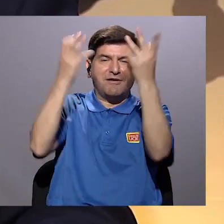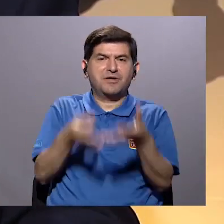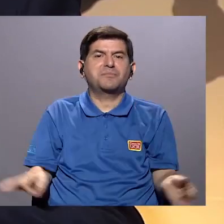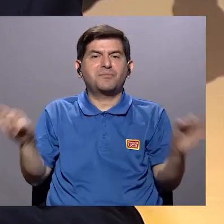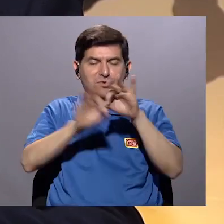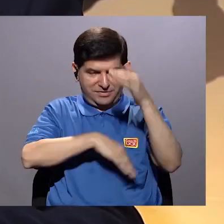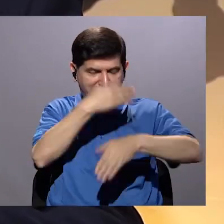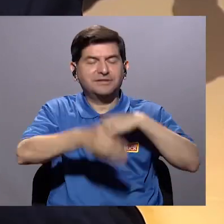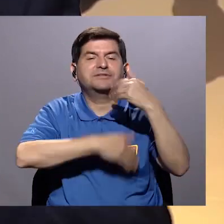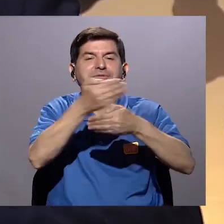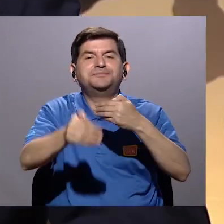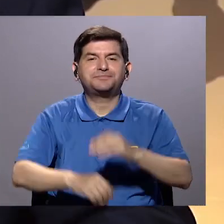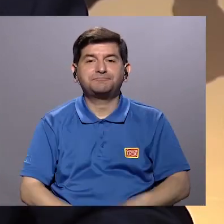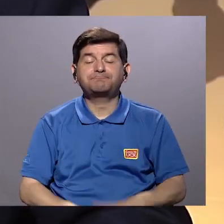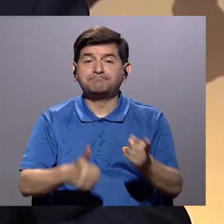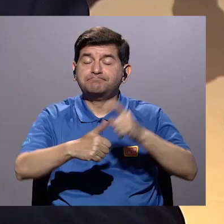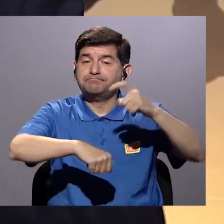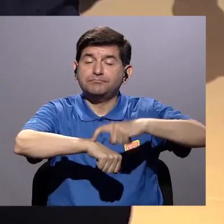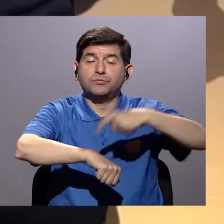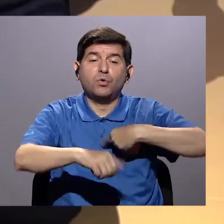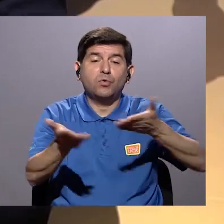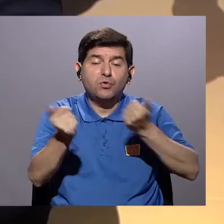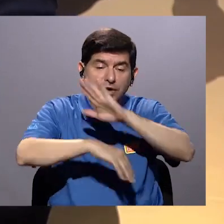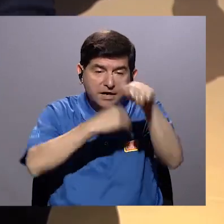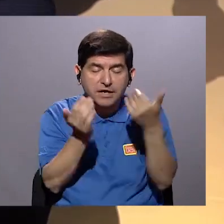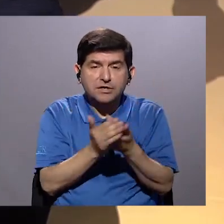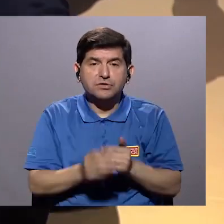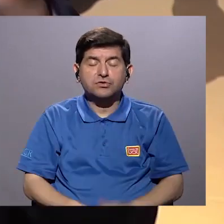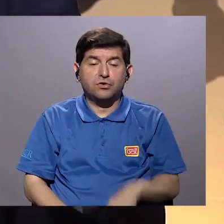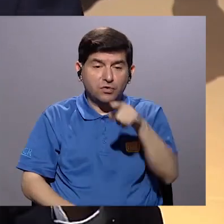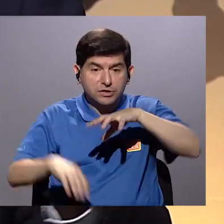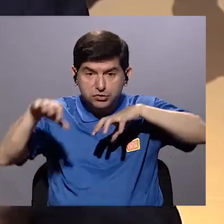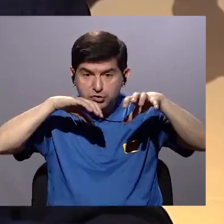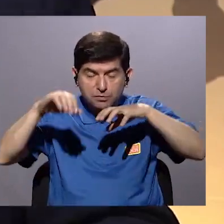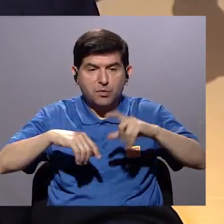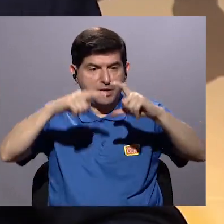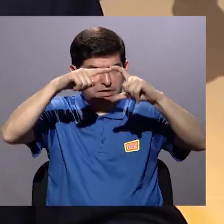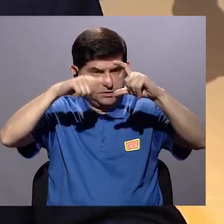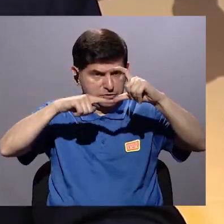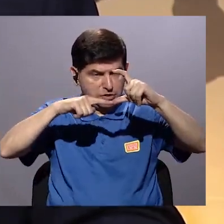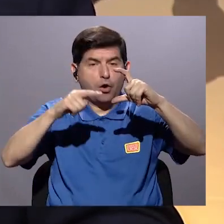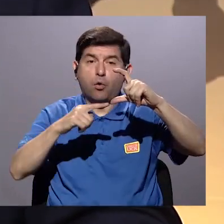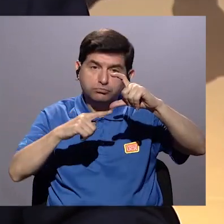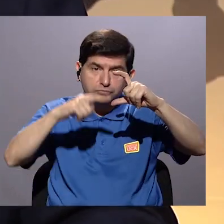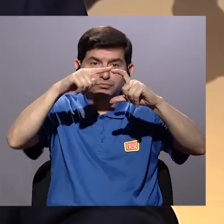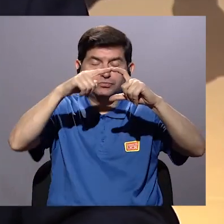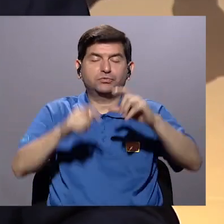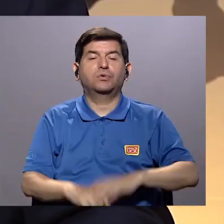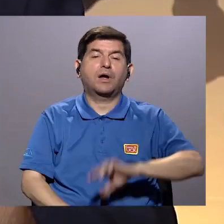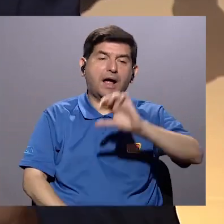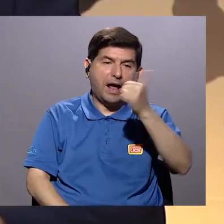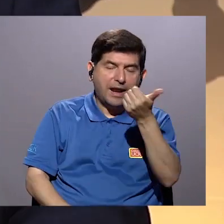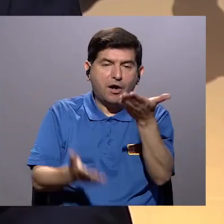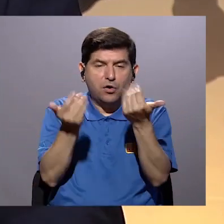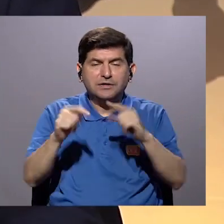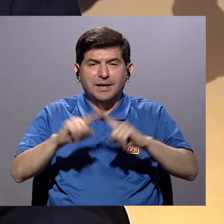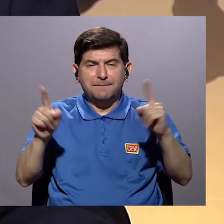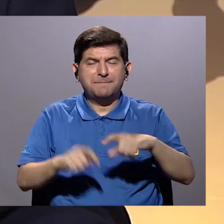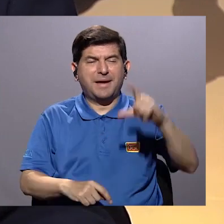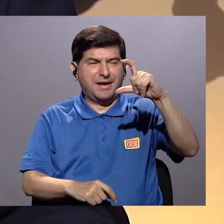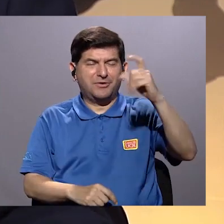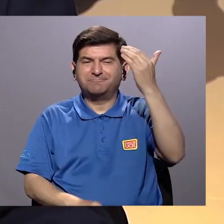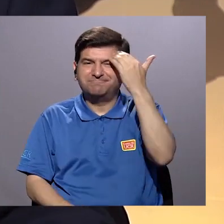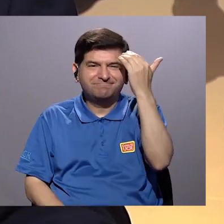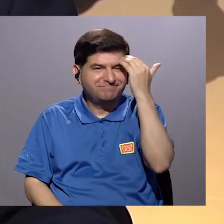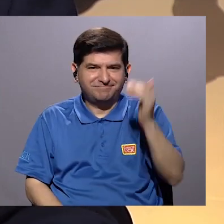proceso, ¿verdad? En principio uno quisiera que todos esos iones que se movieron en una dirección, se movieran todos hacia la otra dirección. Pero las baterías, como sabemos